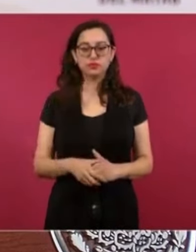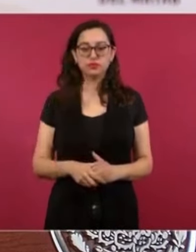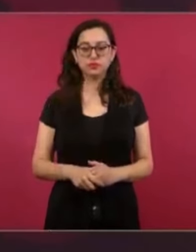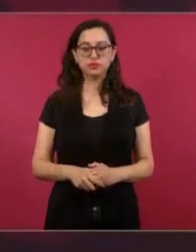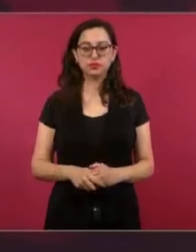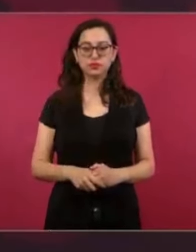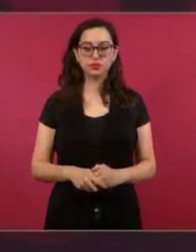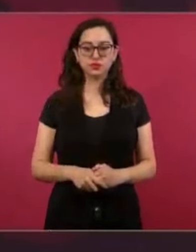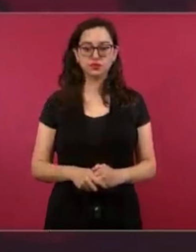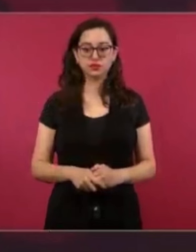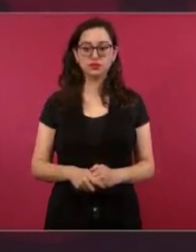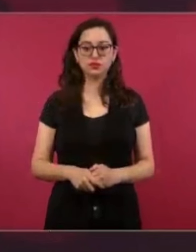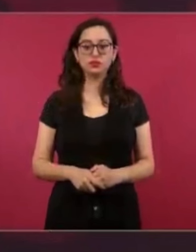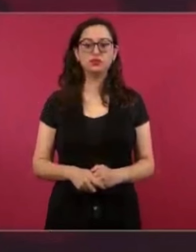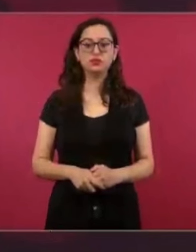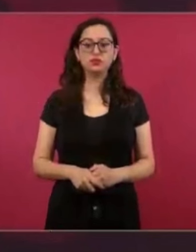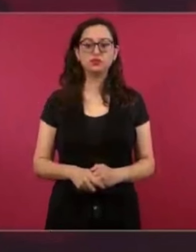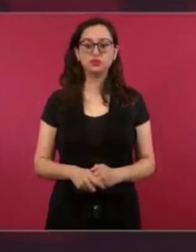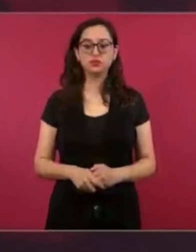porque nuestro pueblo,